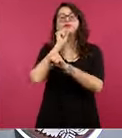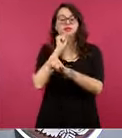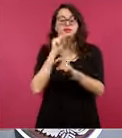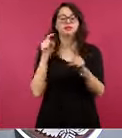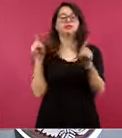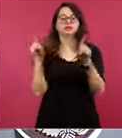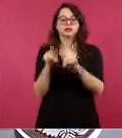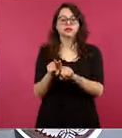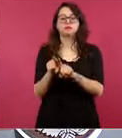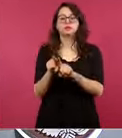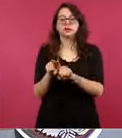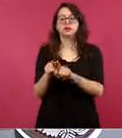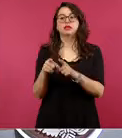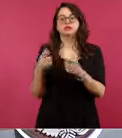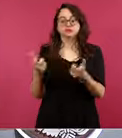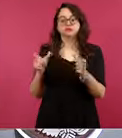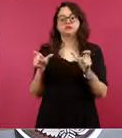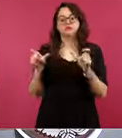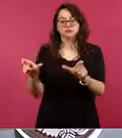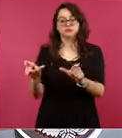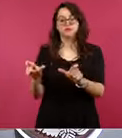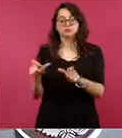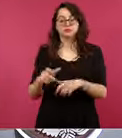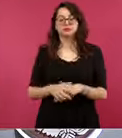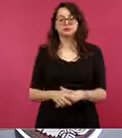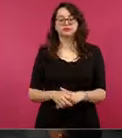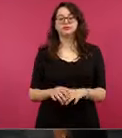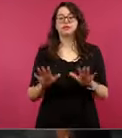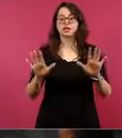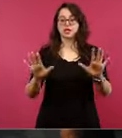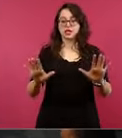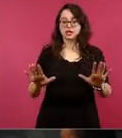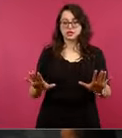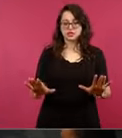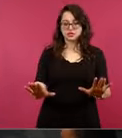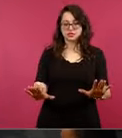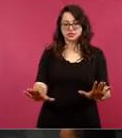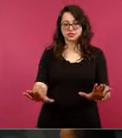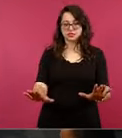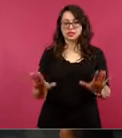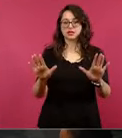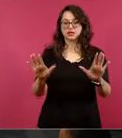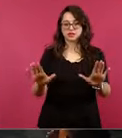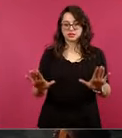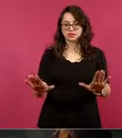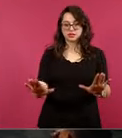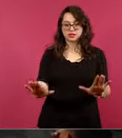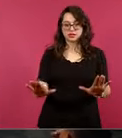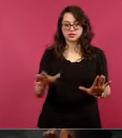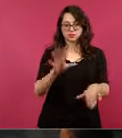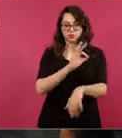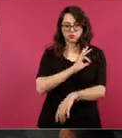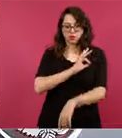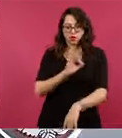candidatos locales. Por eso, a ver, voy a terminar, me permite terminar.